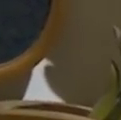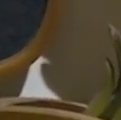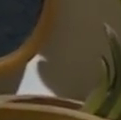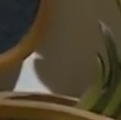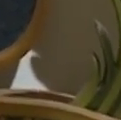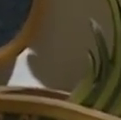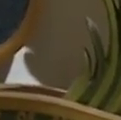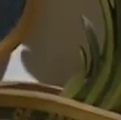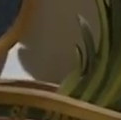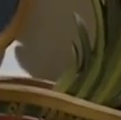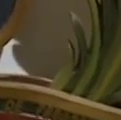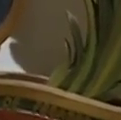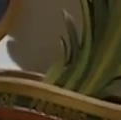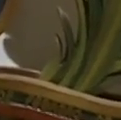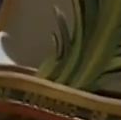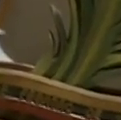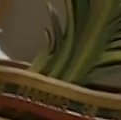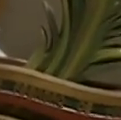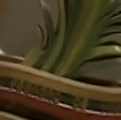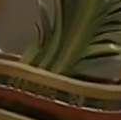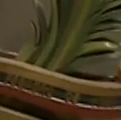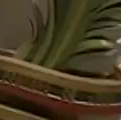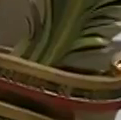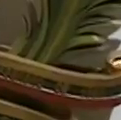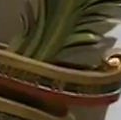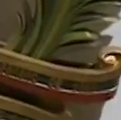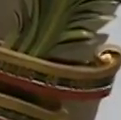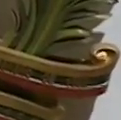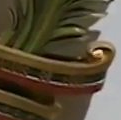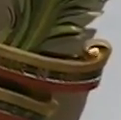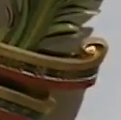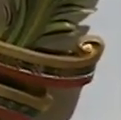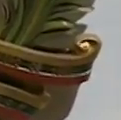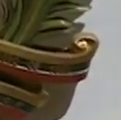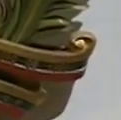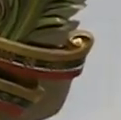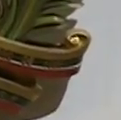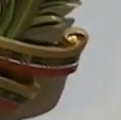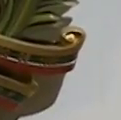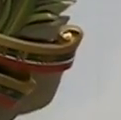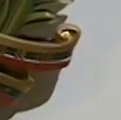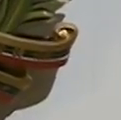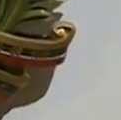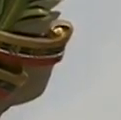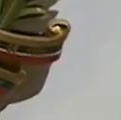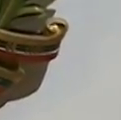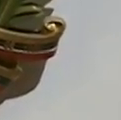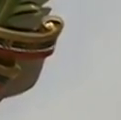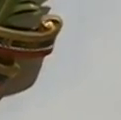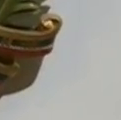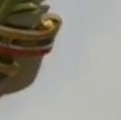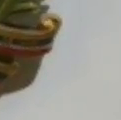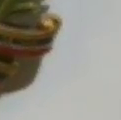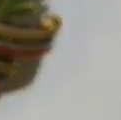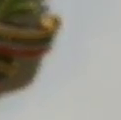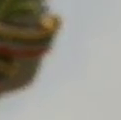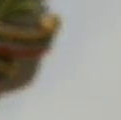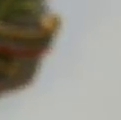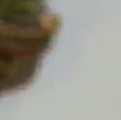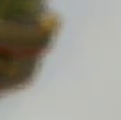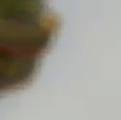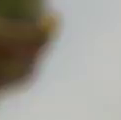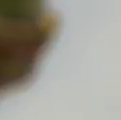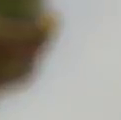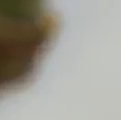Gracias, Jennifer, por la información. Bueno, amigos, de esta manera ponemos punto final a esta emisión de ANCTV. Recuerde que este espacio es creado para